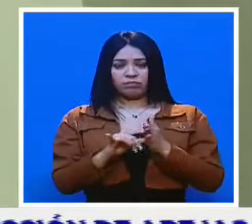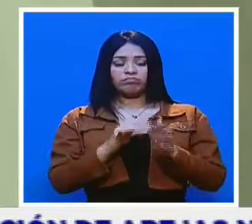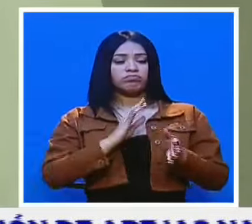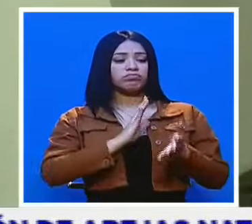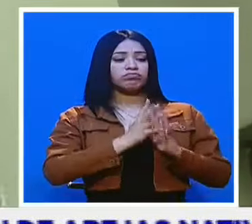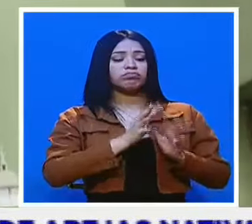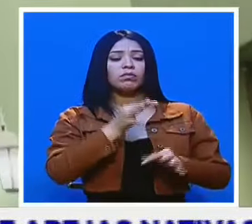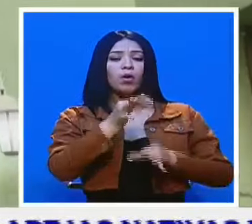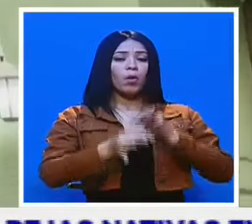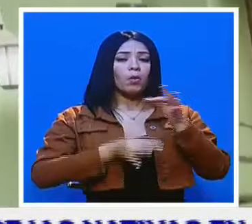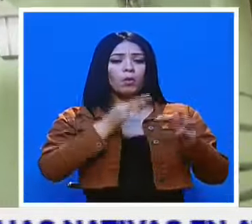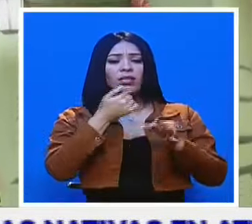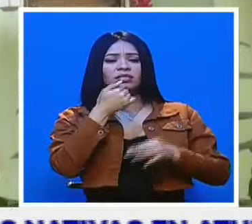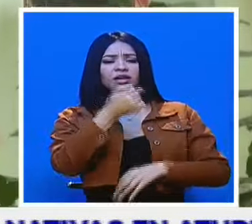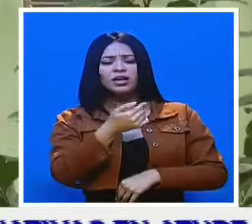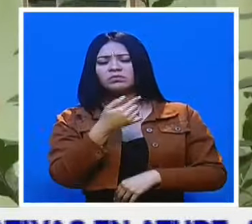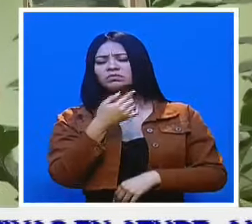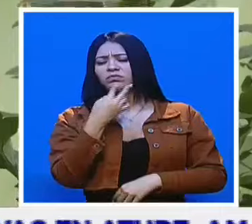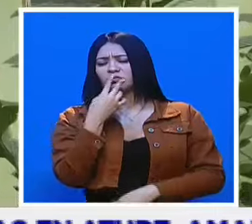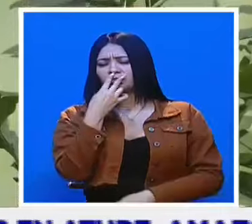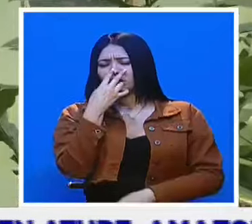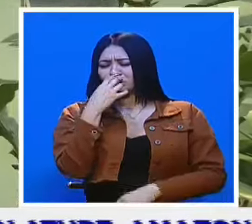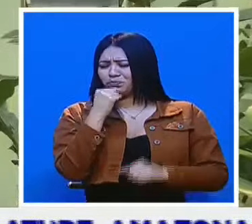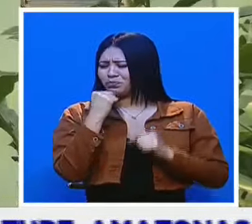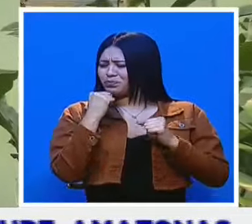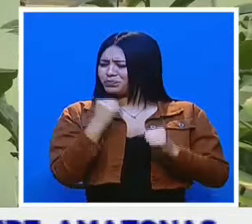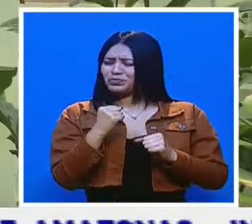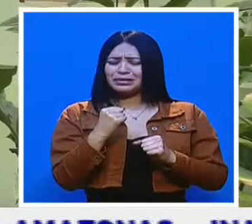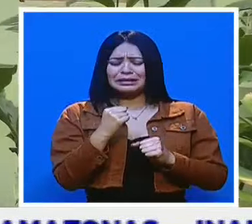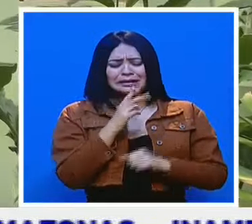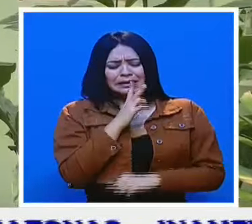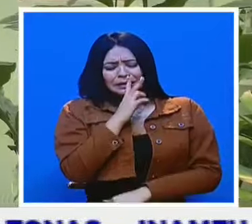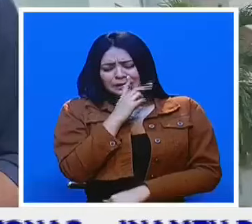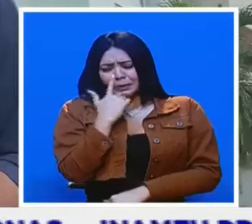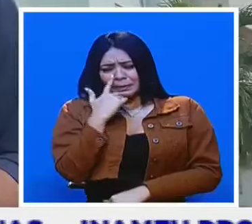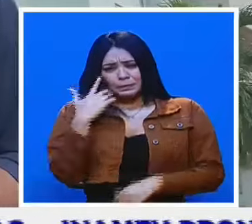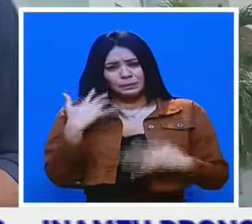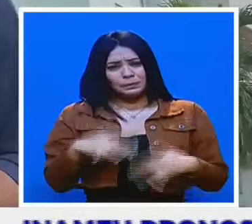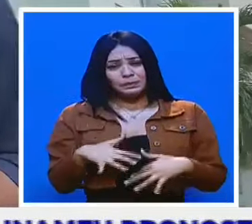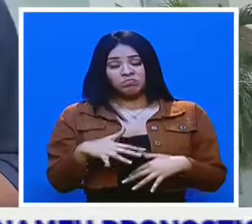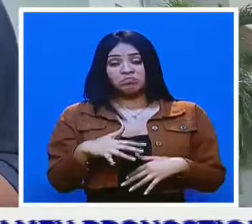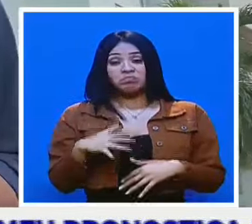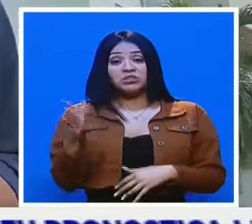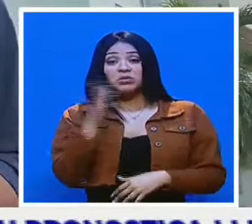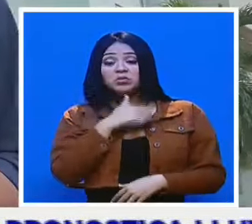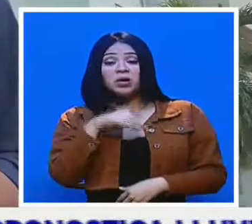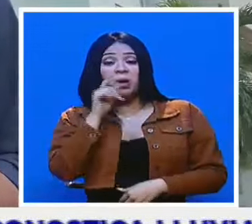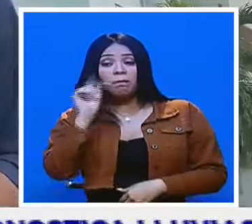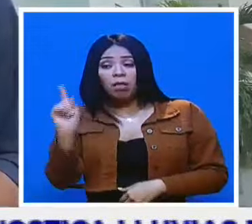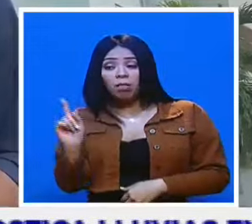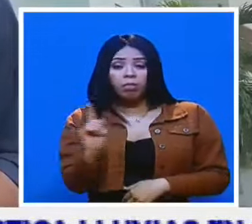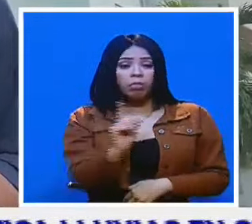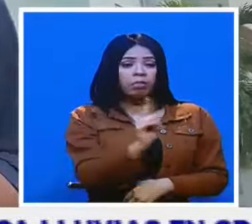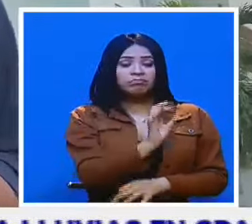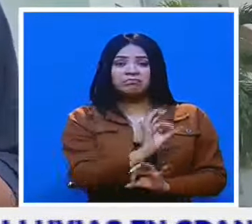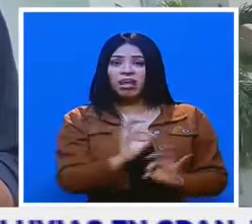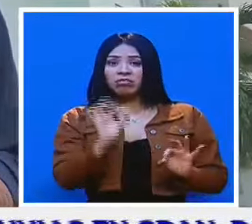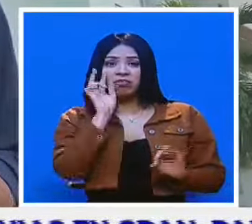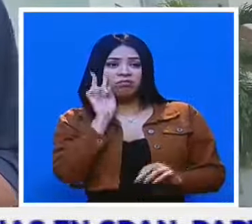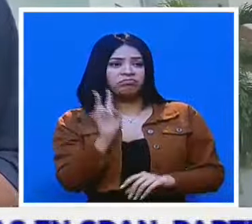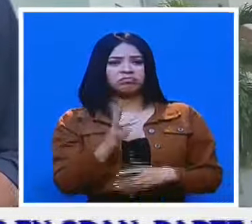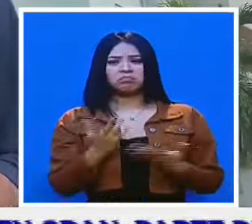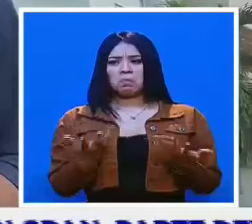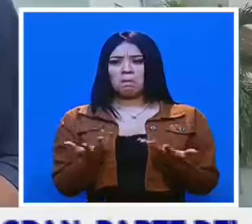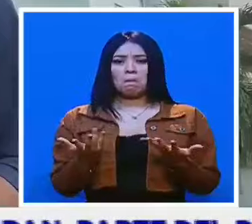dijeron que pues por un olor fuerte en el edificio y por la ausencia de este vecino fue que detectaron que algo estaba